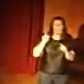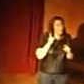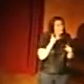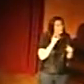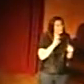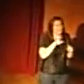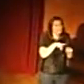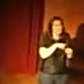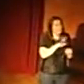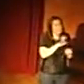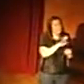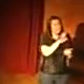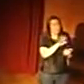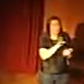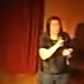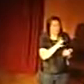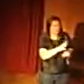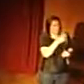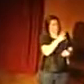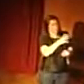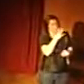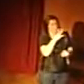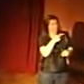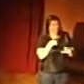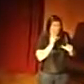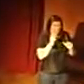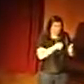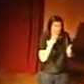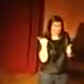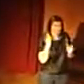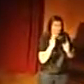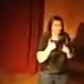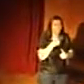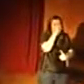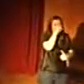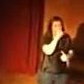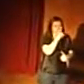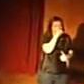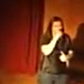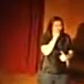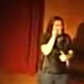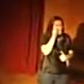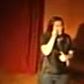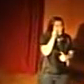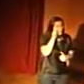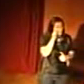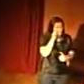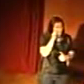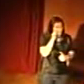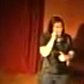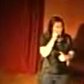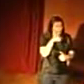aunque les parezca un poco increíble empiezan a funcionar en este momento de recuerdos turísticos es decir son este este